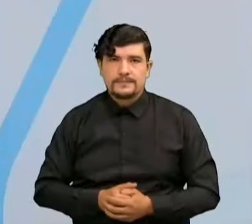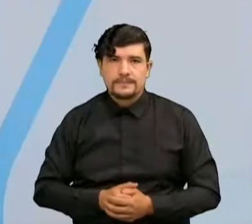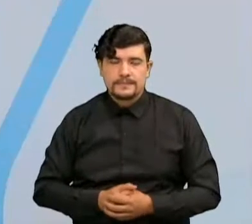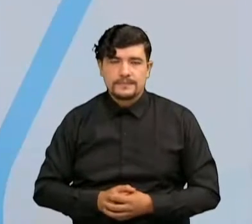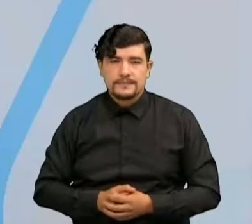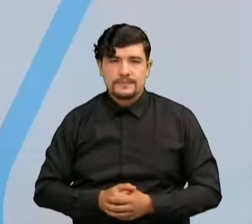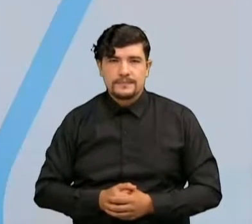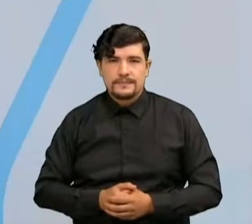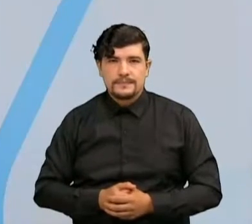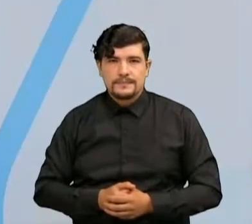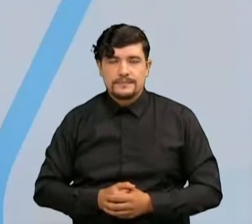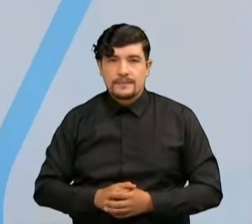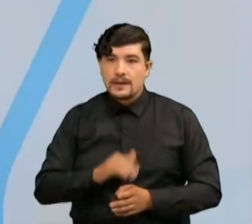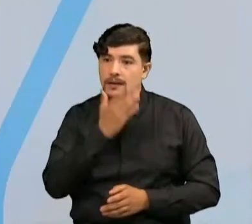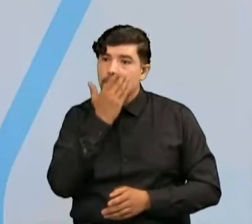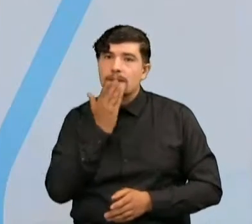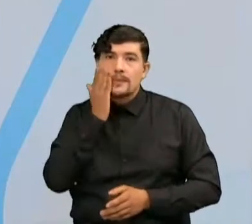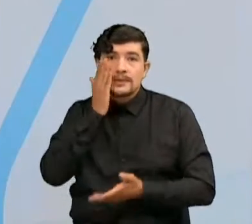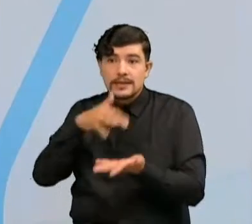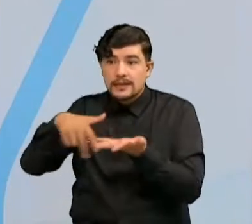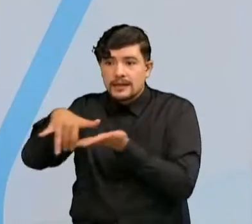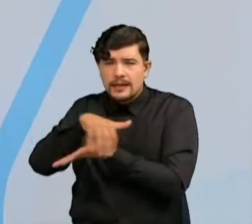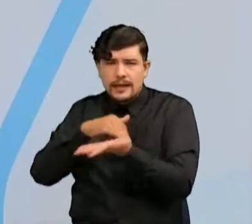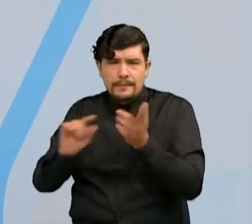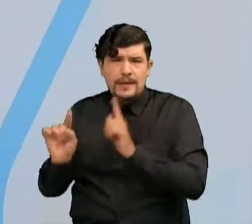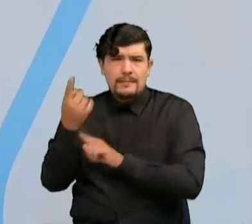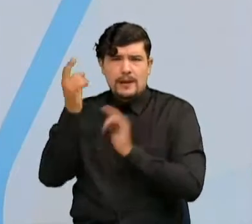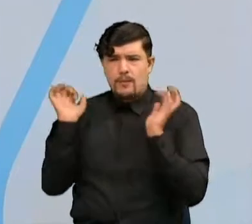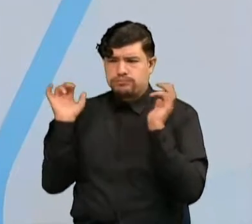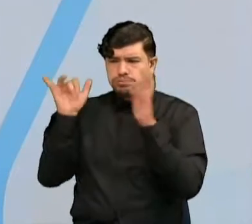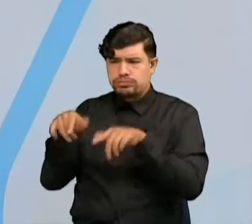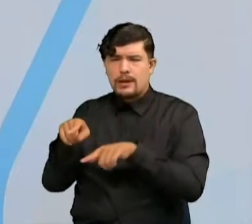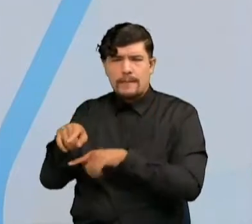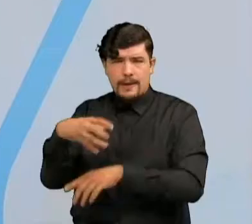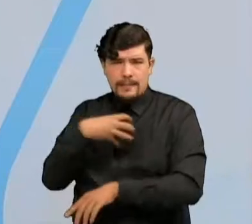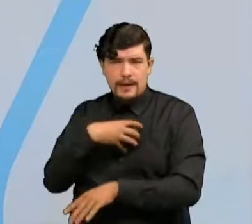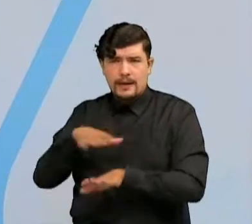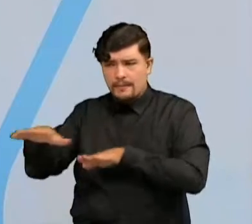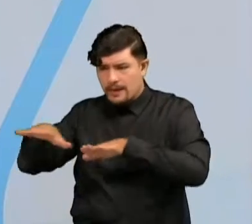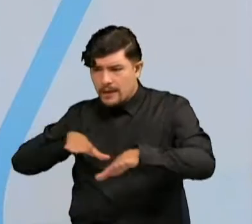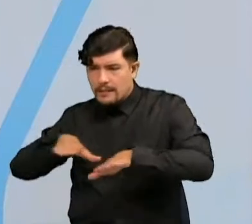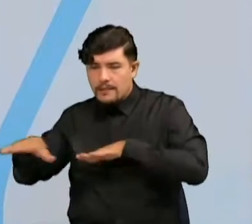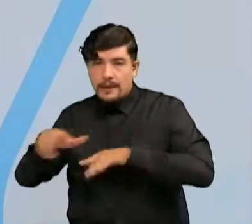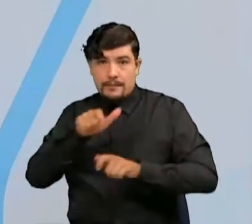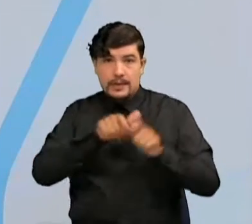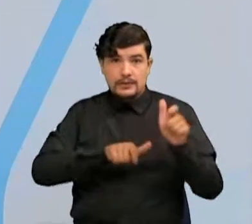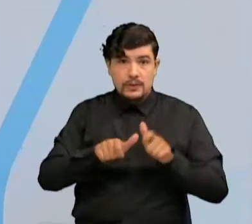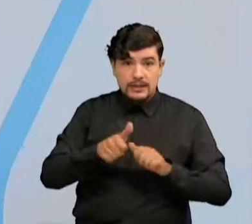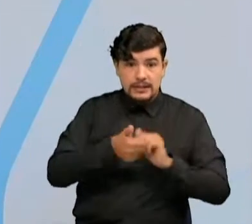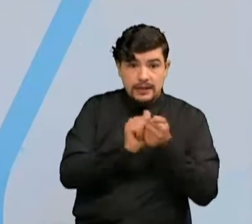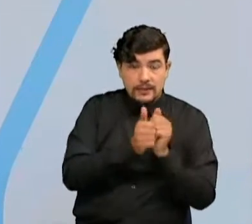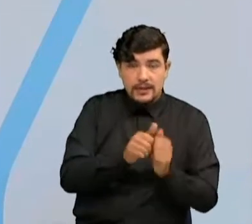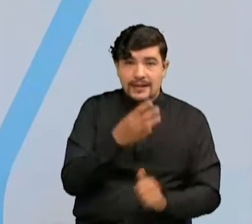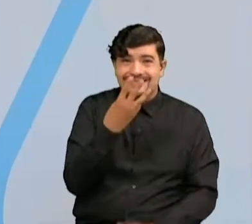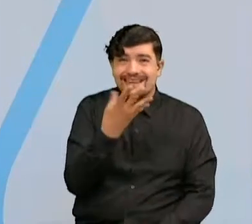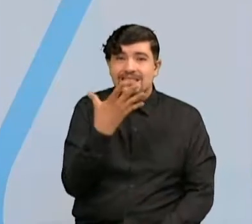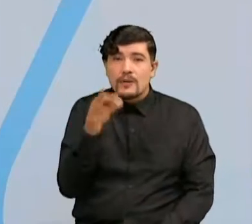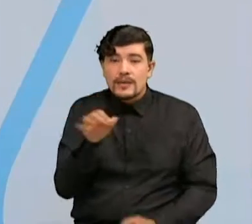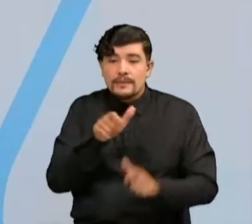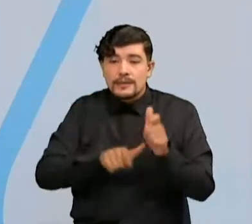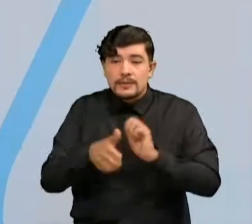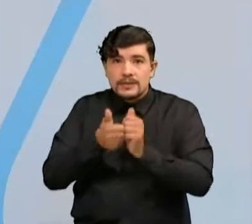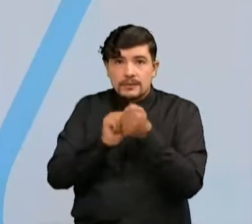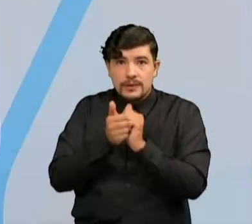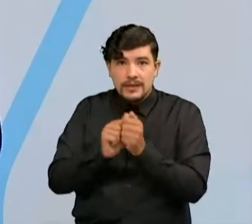Y con éxito culminó en Barbosa, Santander, el primer zonal de patinaje que además reunió a deportistas, 350 deportistas de